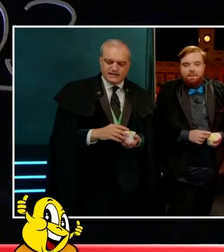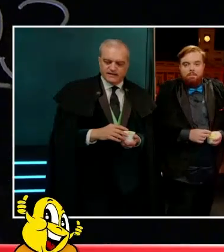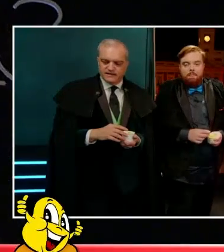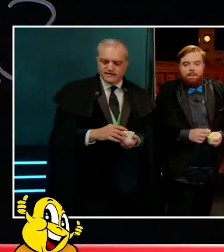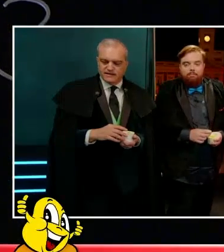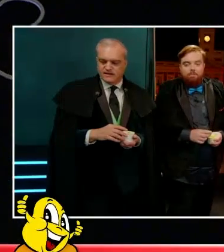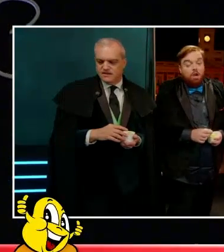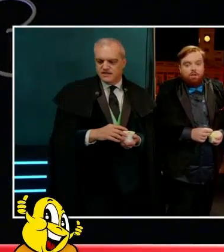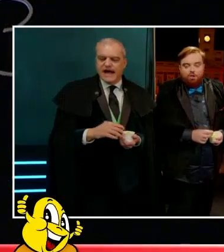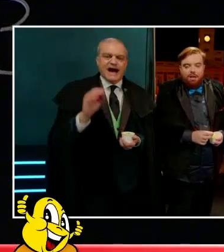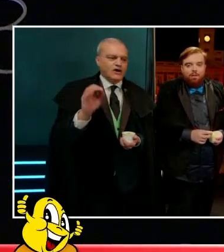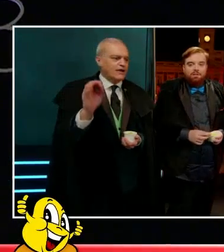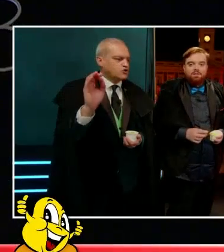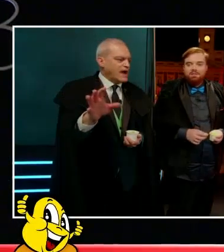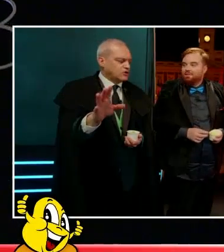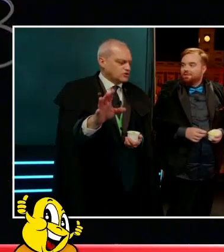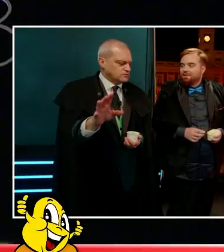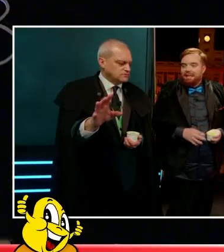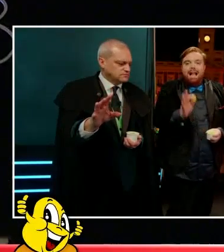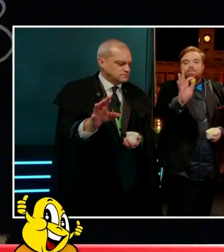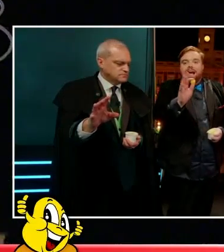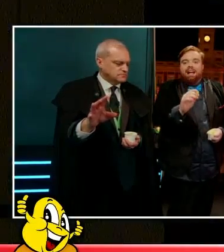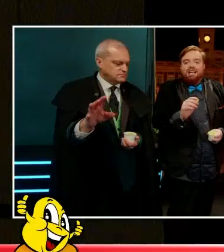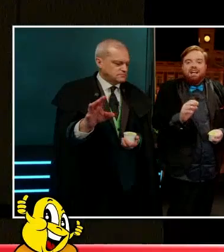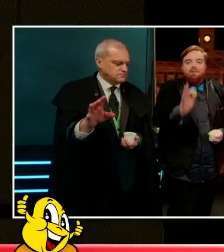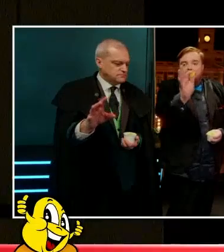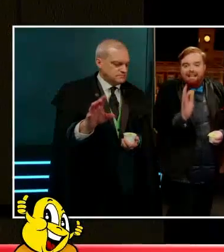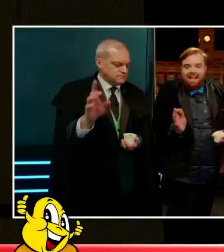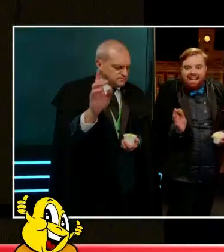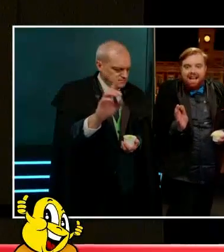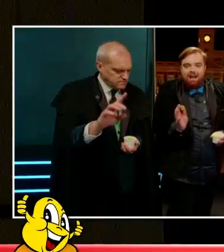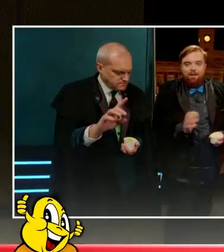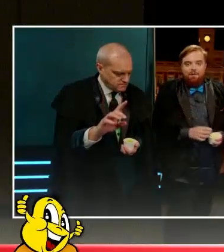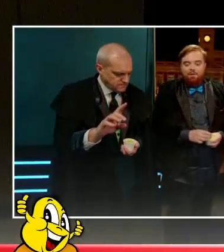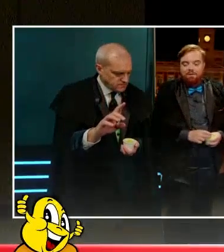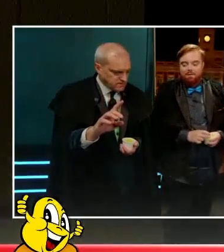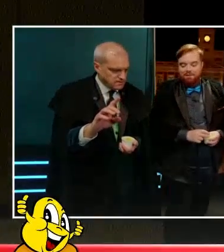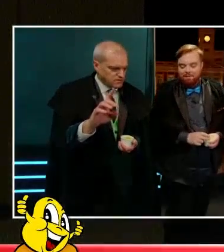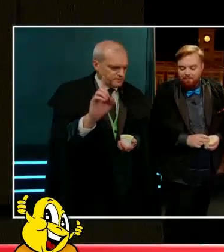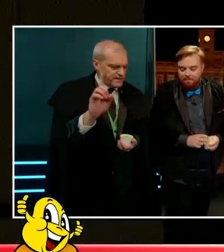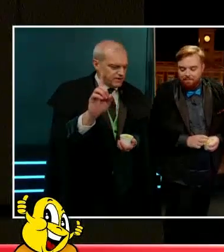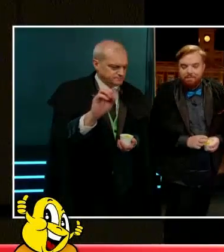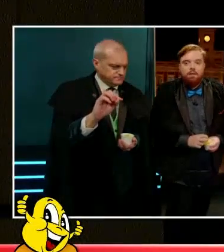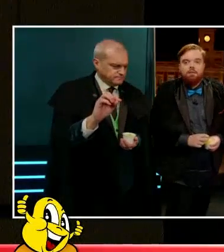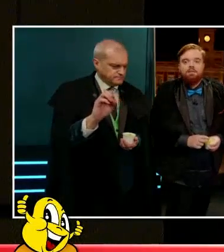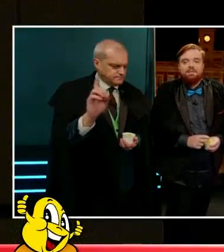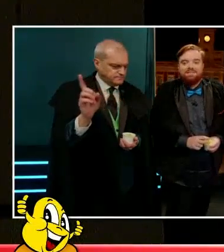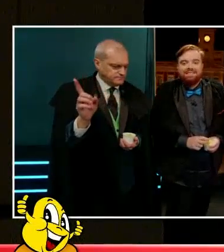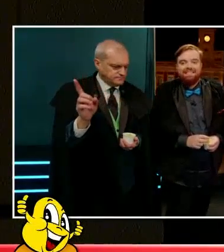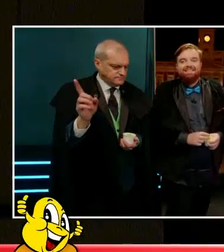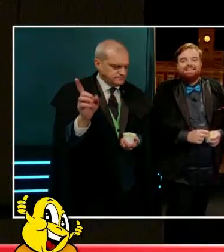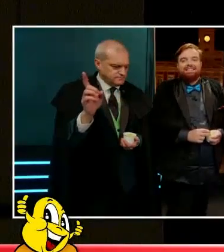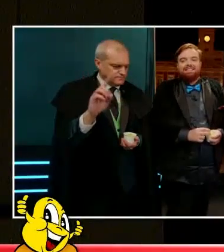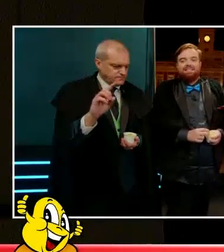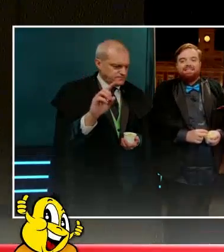¡Para, papá! ¡Estoy nervioso! ¡Ahora los cuartos! ¡Calma! ¡Abuela, tranquila! Primero.